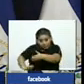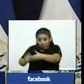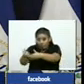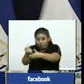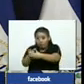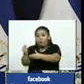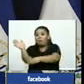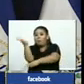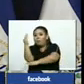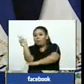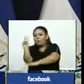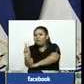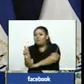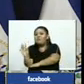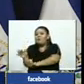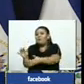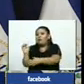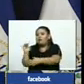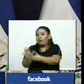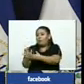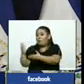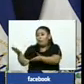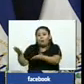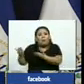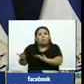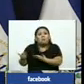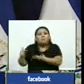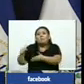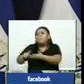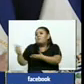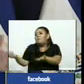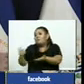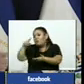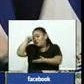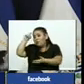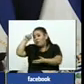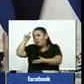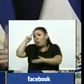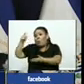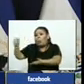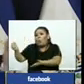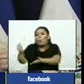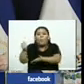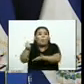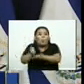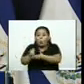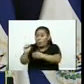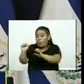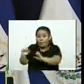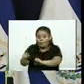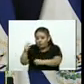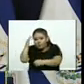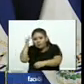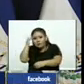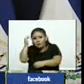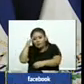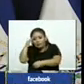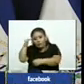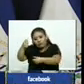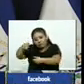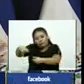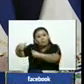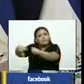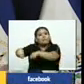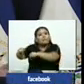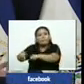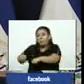lo que se llama la maleta diplomática, que es una básicamente una maleta sellada que no se puede abrir de acuerdo a la Convención de Viena,